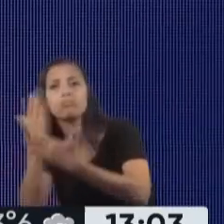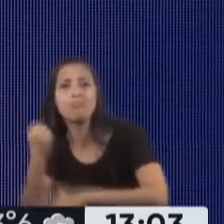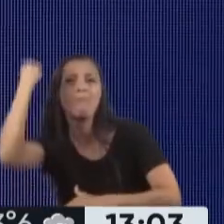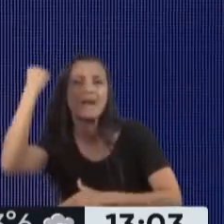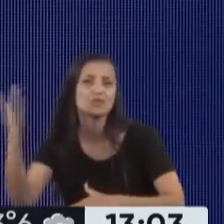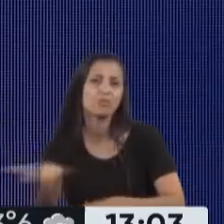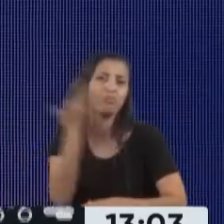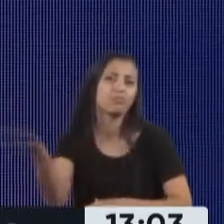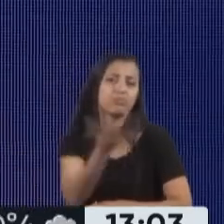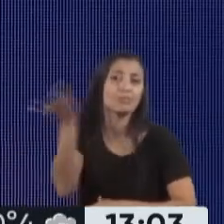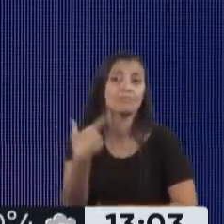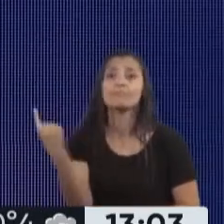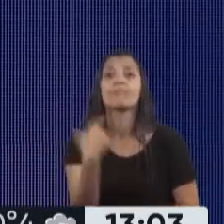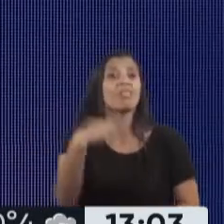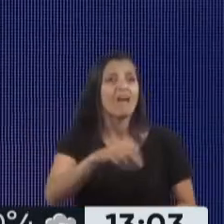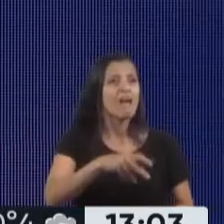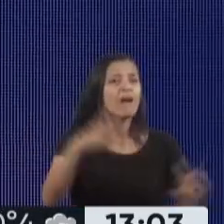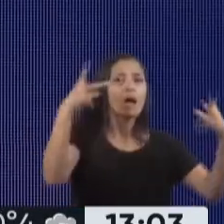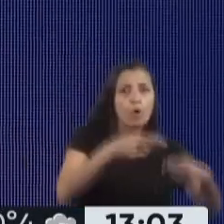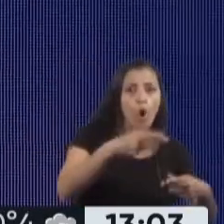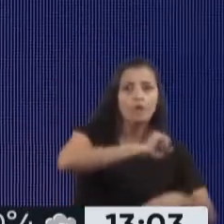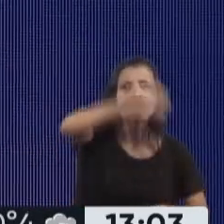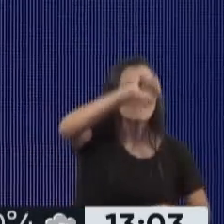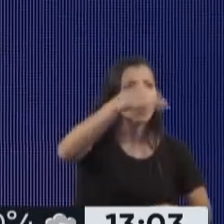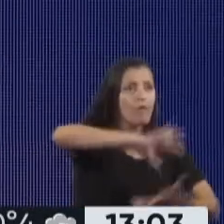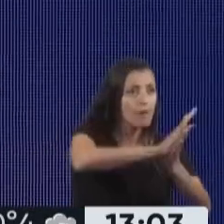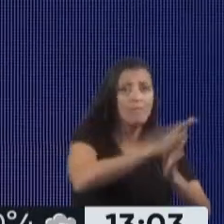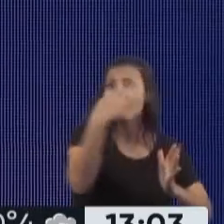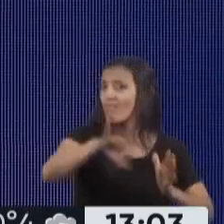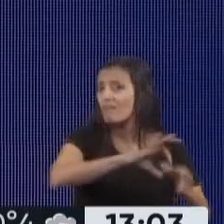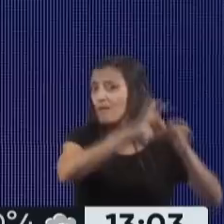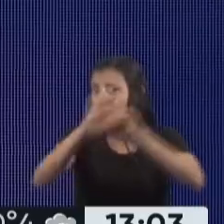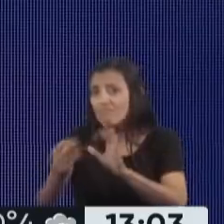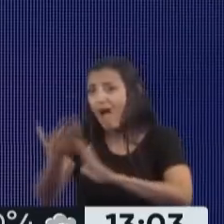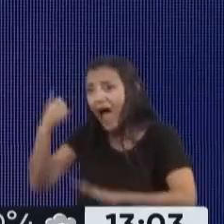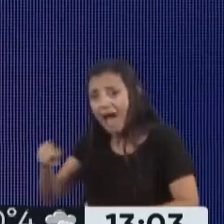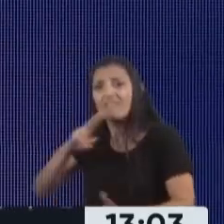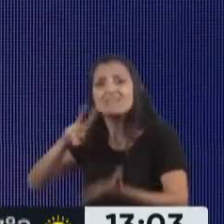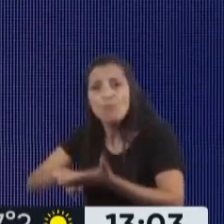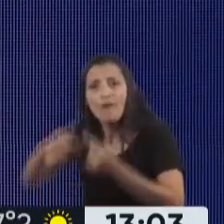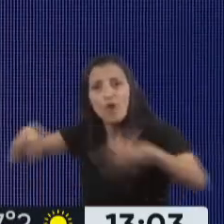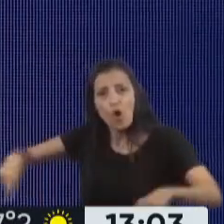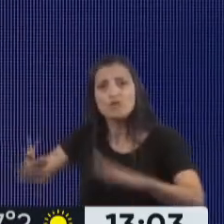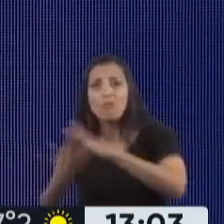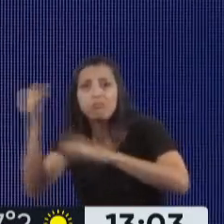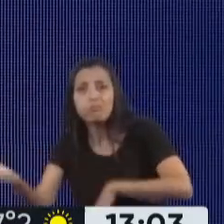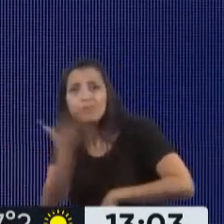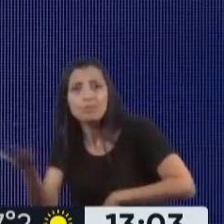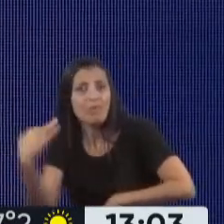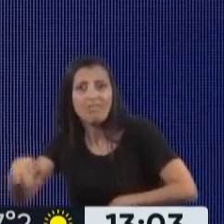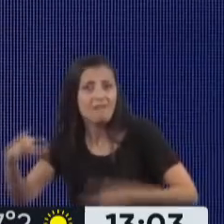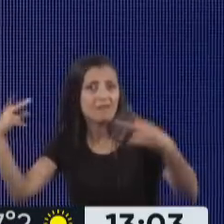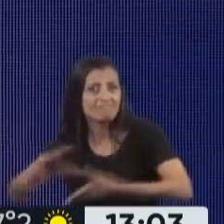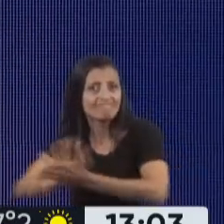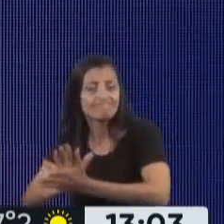digamos, si queríamos cortar con la inflación teníamos que terminar con el cuasi fiscal. Ahí también fue muy importante el